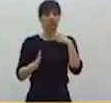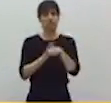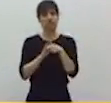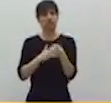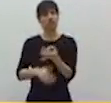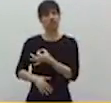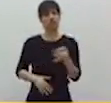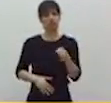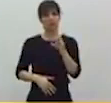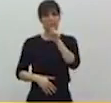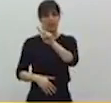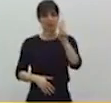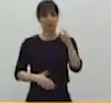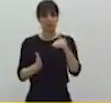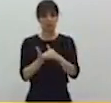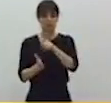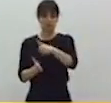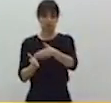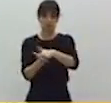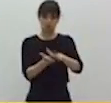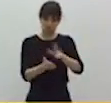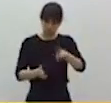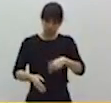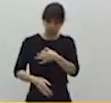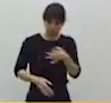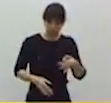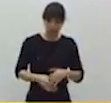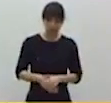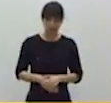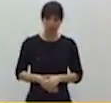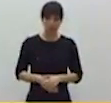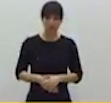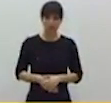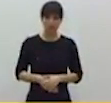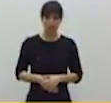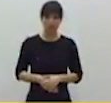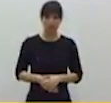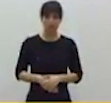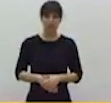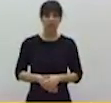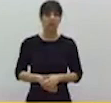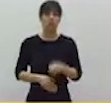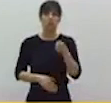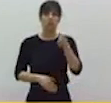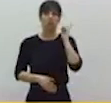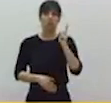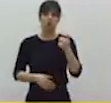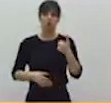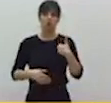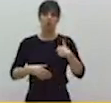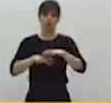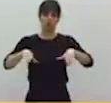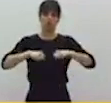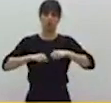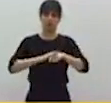es eficacia. Su mando único ha sido el multiplicador único de la crisis. Decía el estudio australiano, que usted hoy no